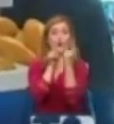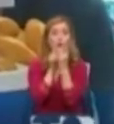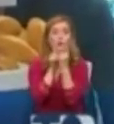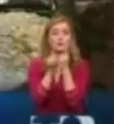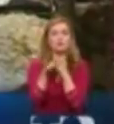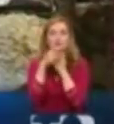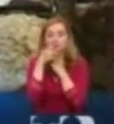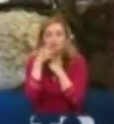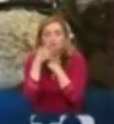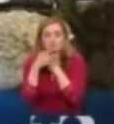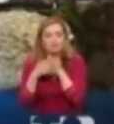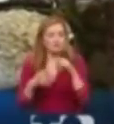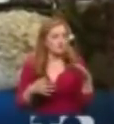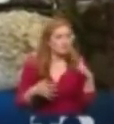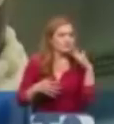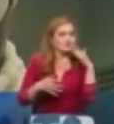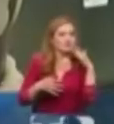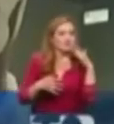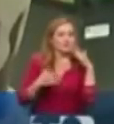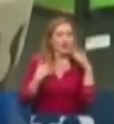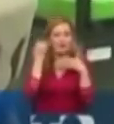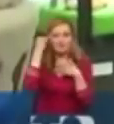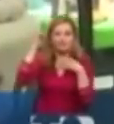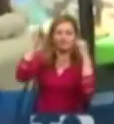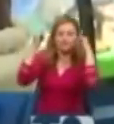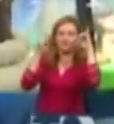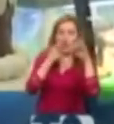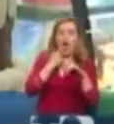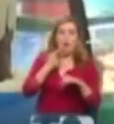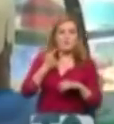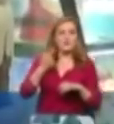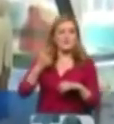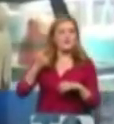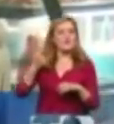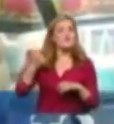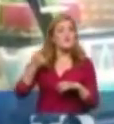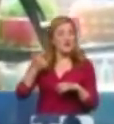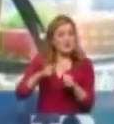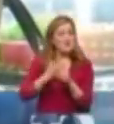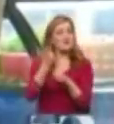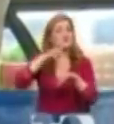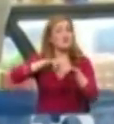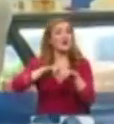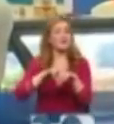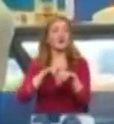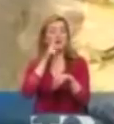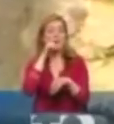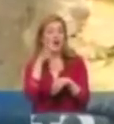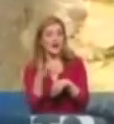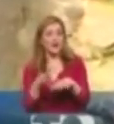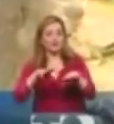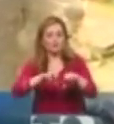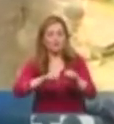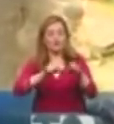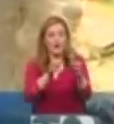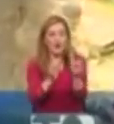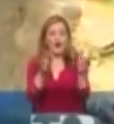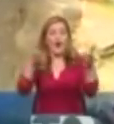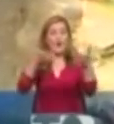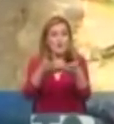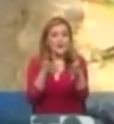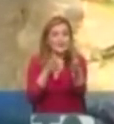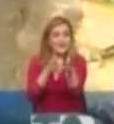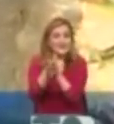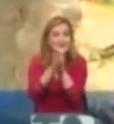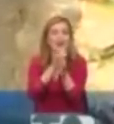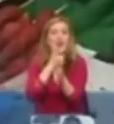muchos aromas, mucha inspiración y sabor. Por primera vez, panaderos, pasteleros, heladeros y chocolateros están